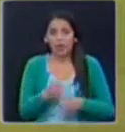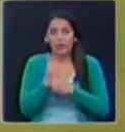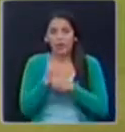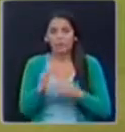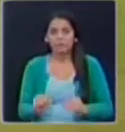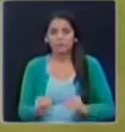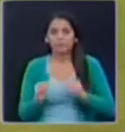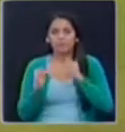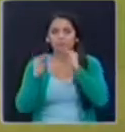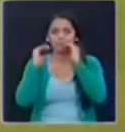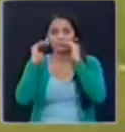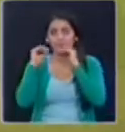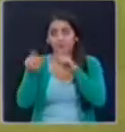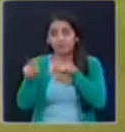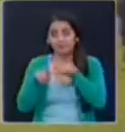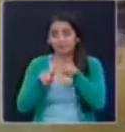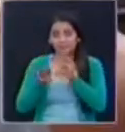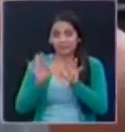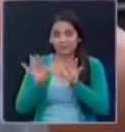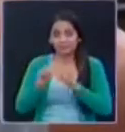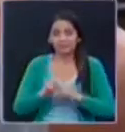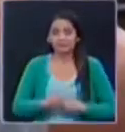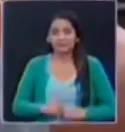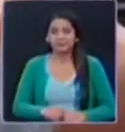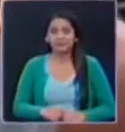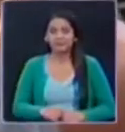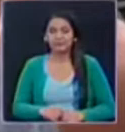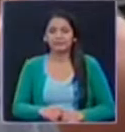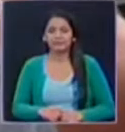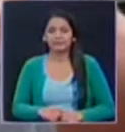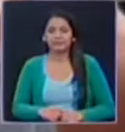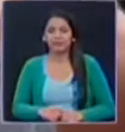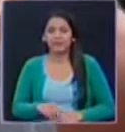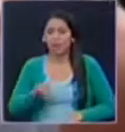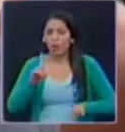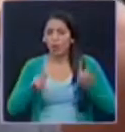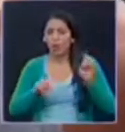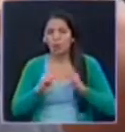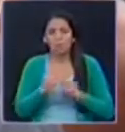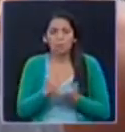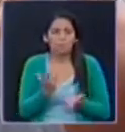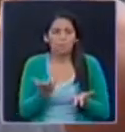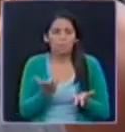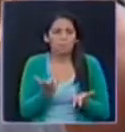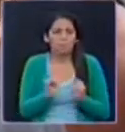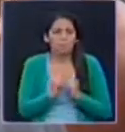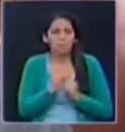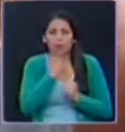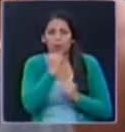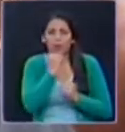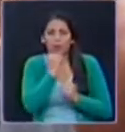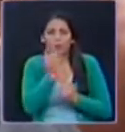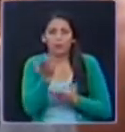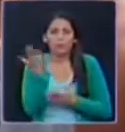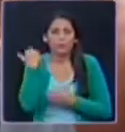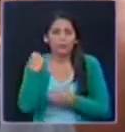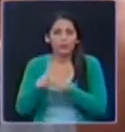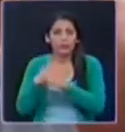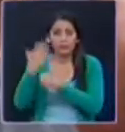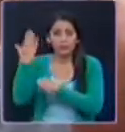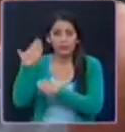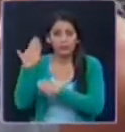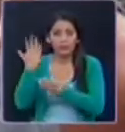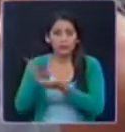hacer un buen juego ante los rayados. Quiero corrigiendo cosas que por ahí no se hacían el año pasado. Por ahí